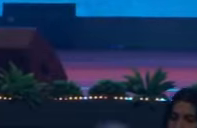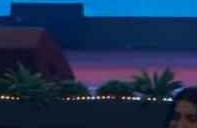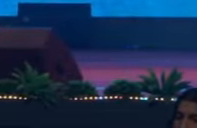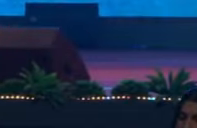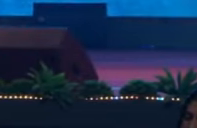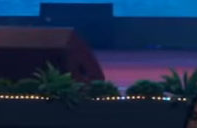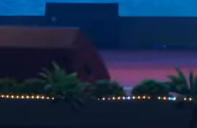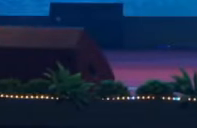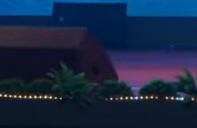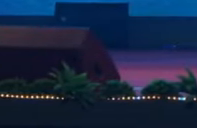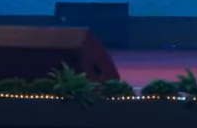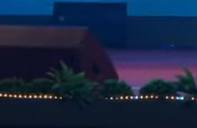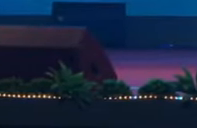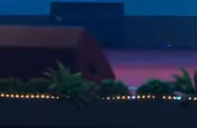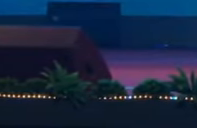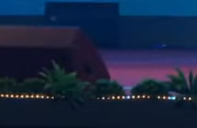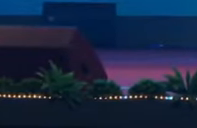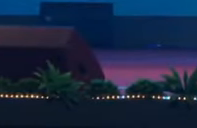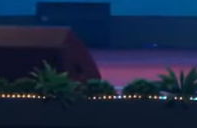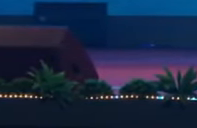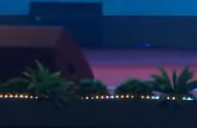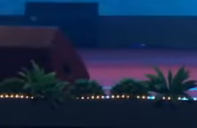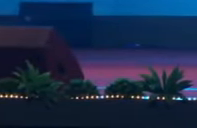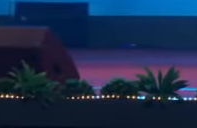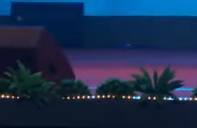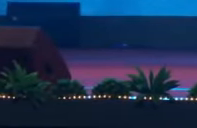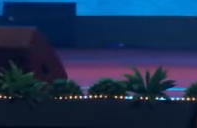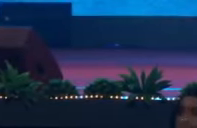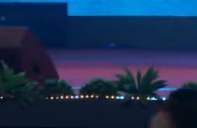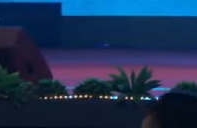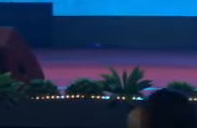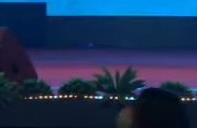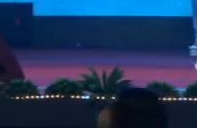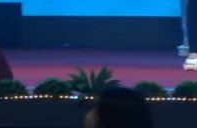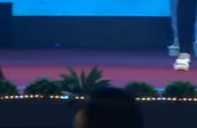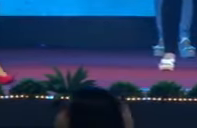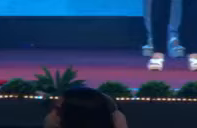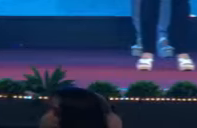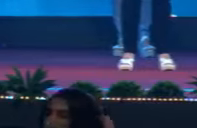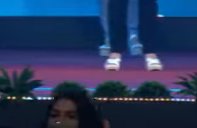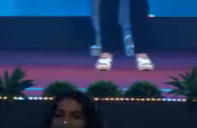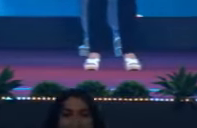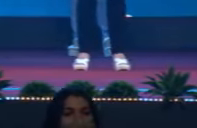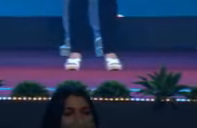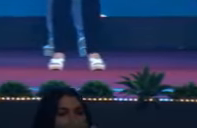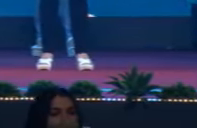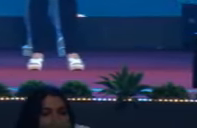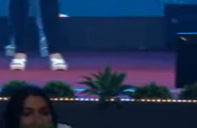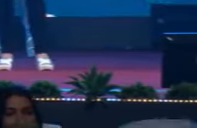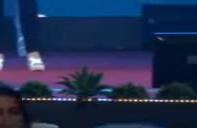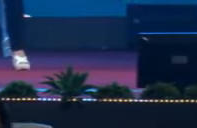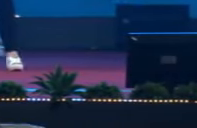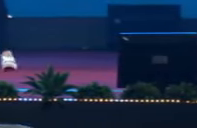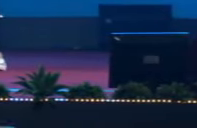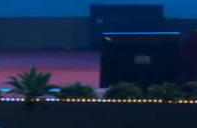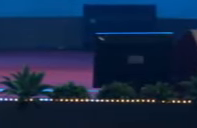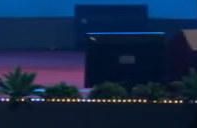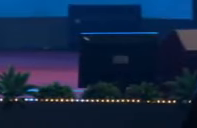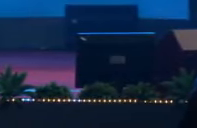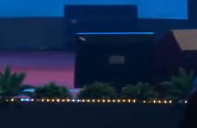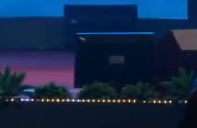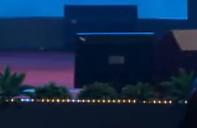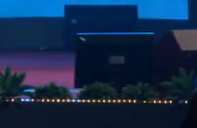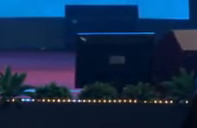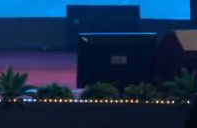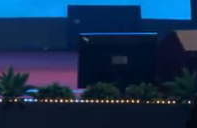la familia Baez por una pérdida que han tenido unos pastores de Kissimmee. Tanta gente que necesita que